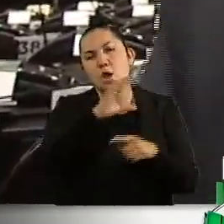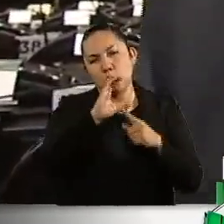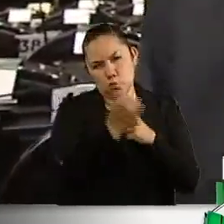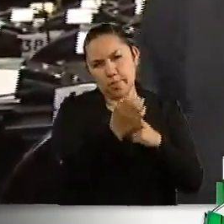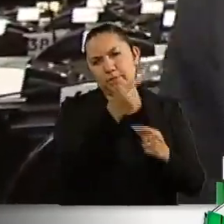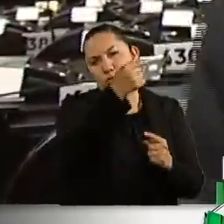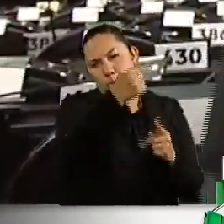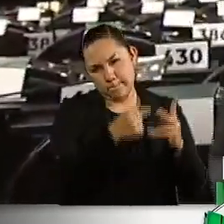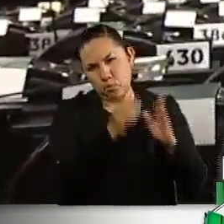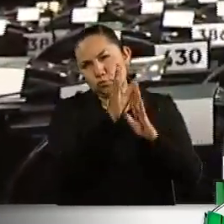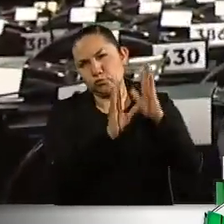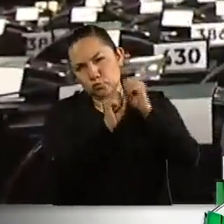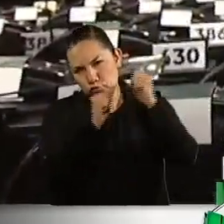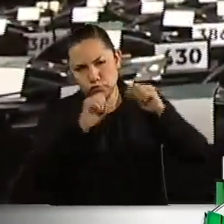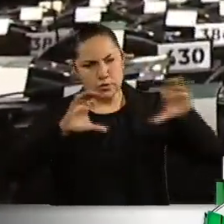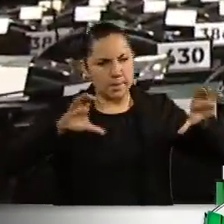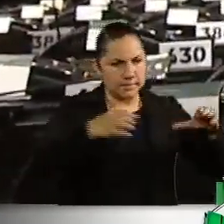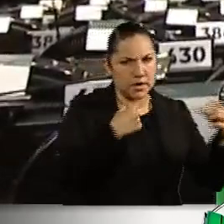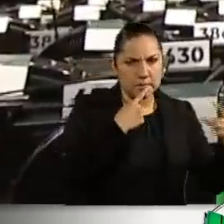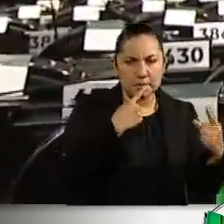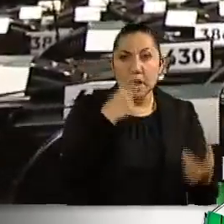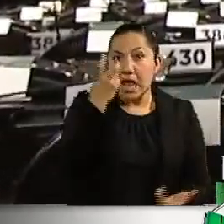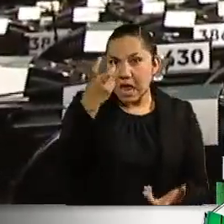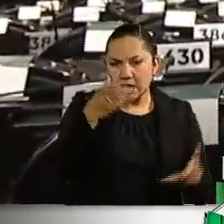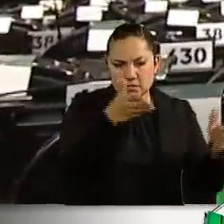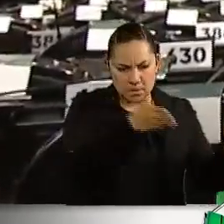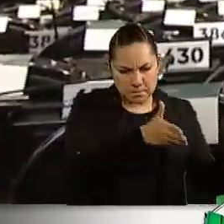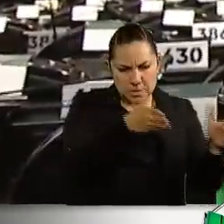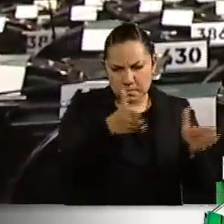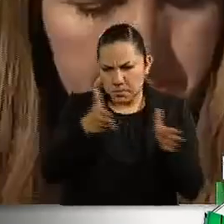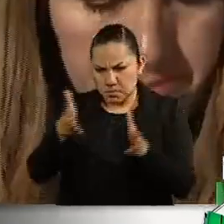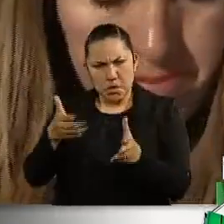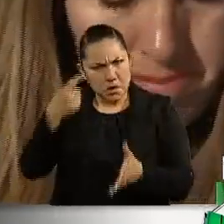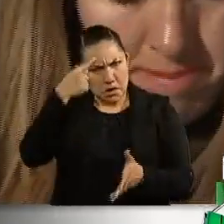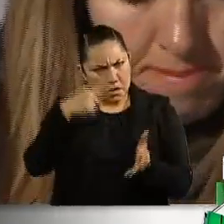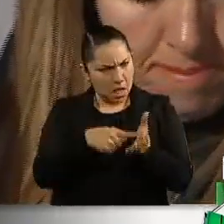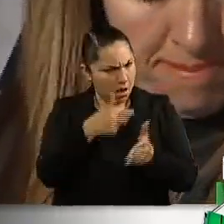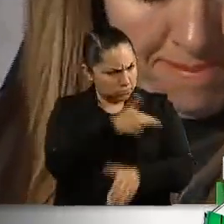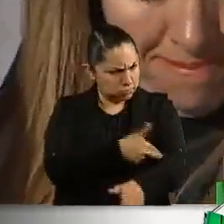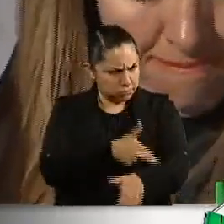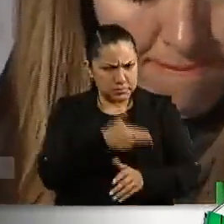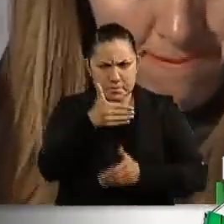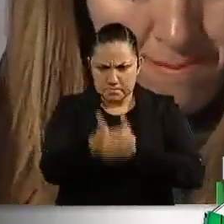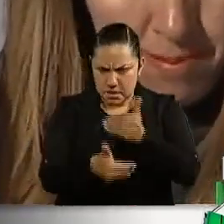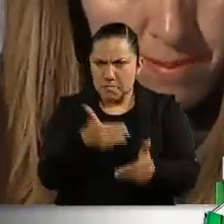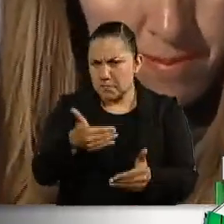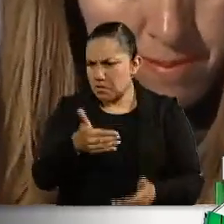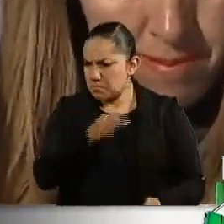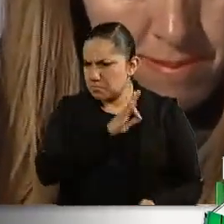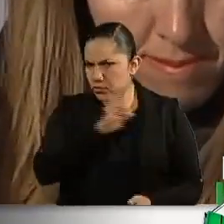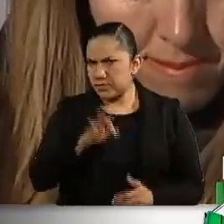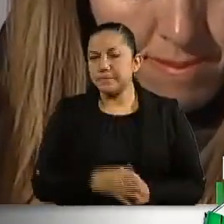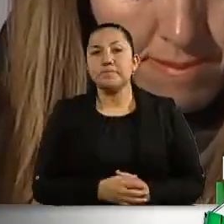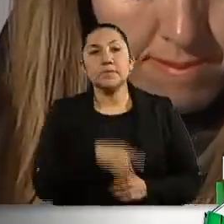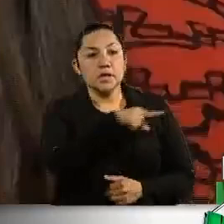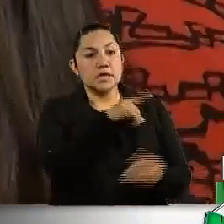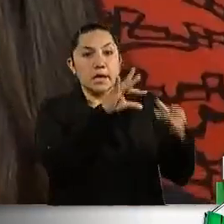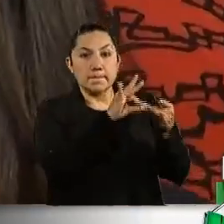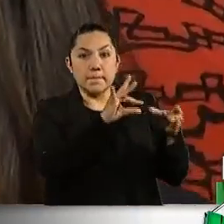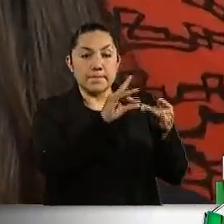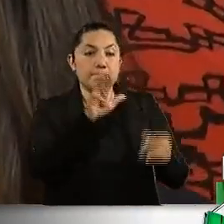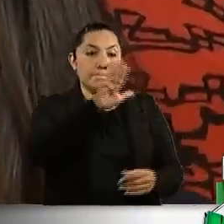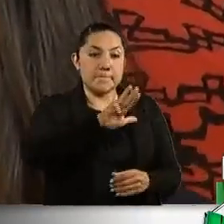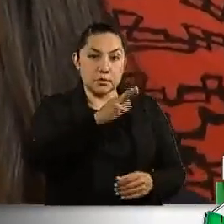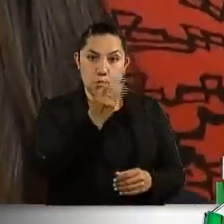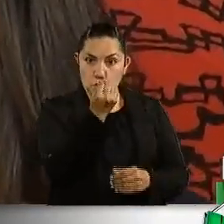como les estoy contando, pues es muy probable que tenga prosperidad. Agregó que este miércoles a las 9 de la mañana se